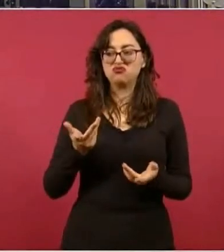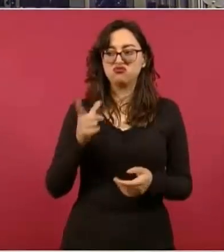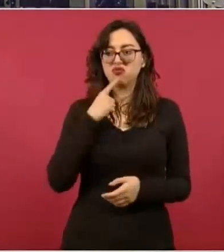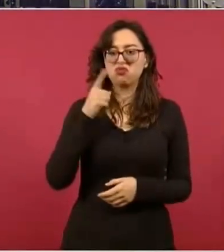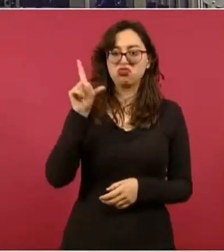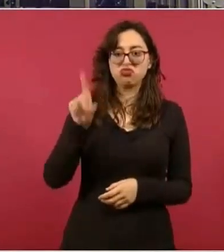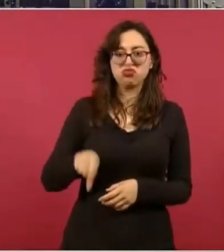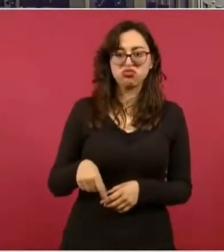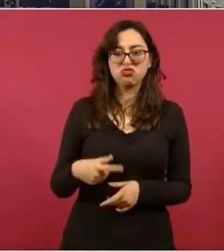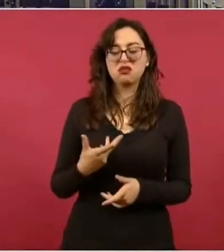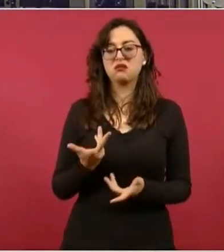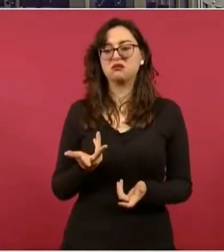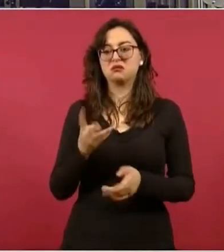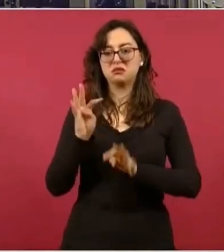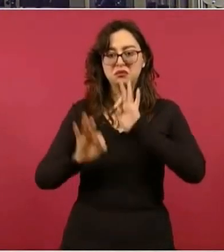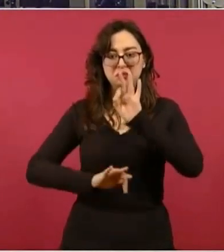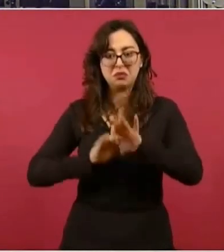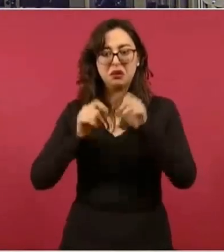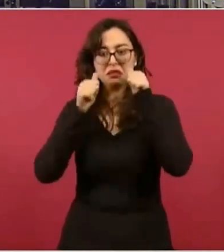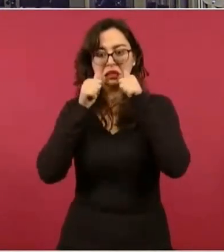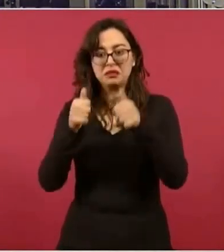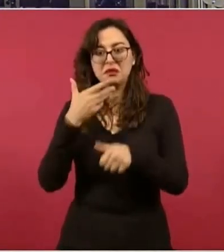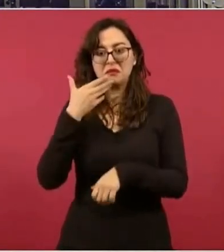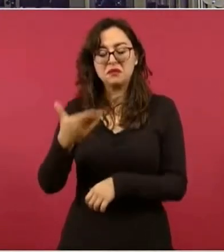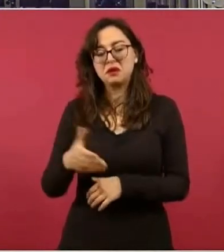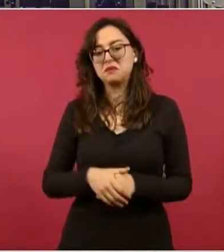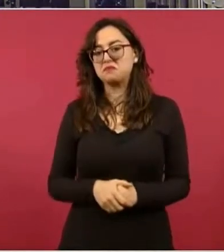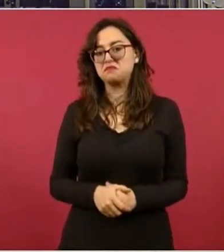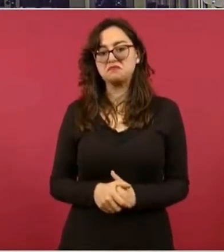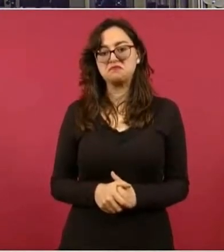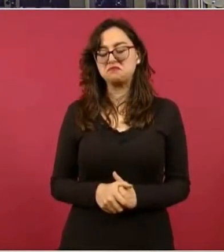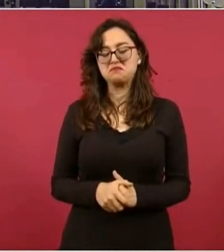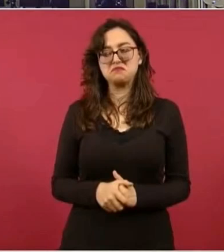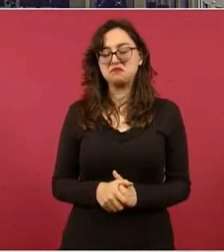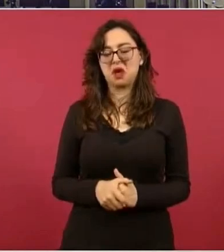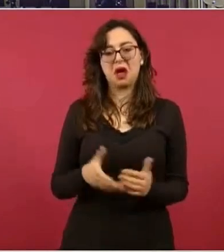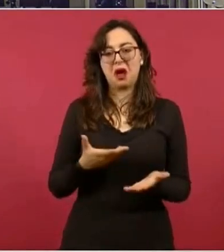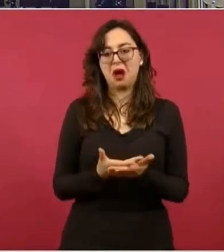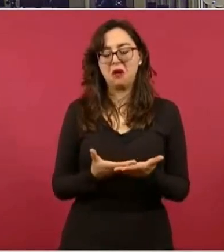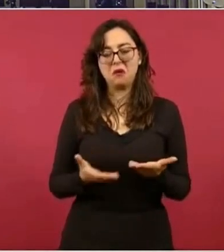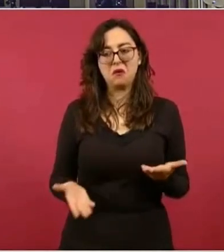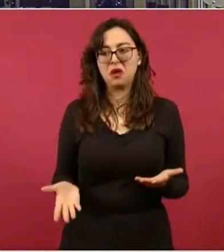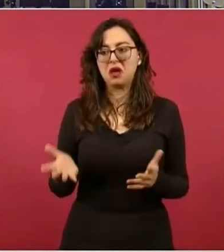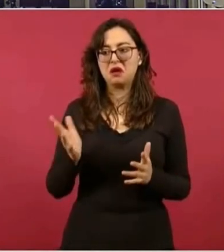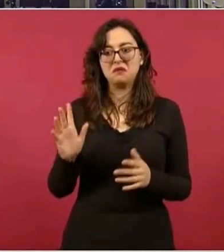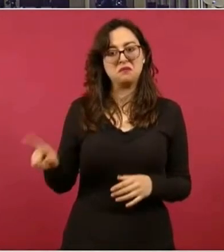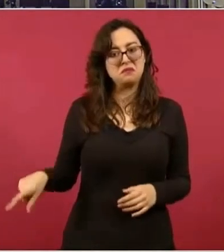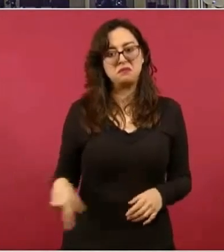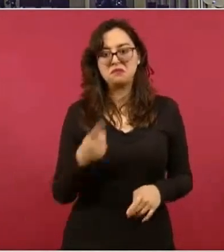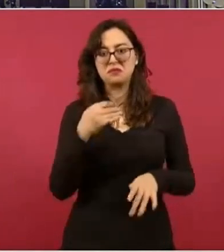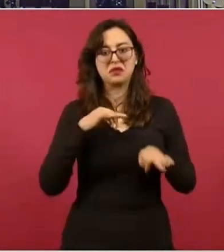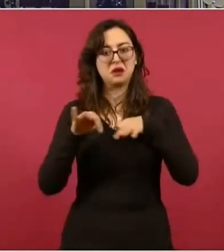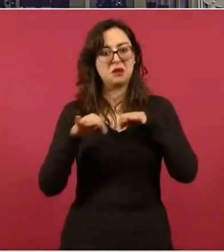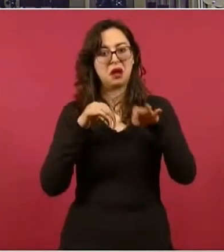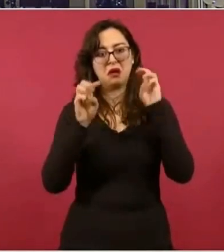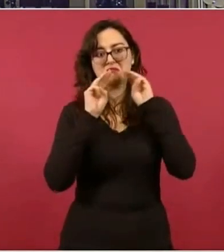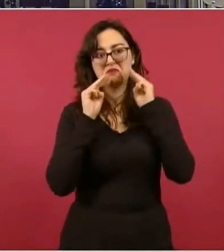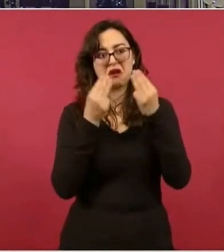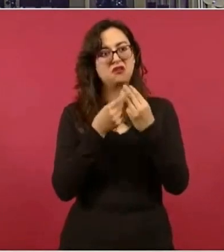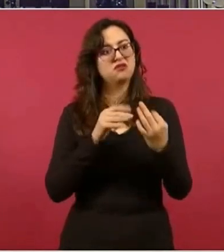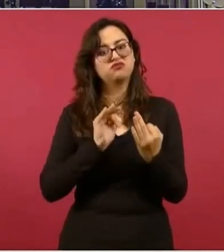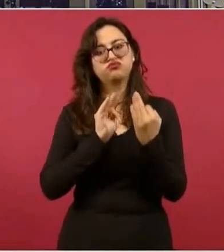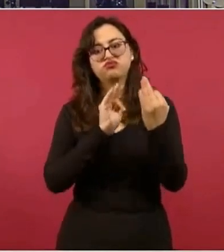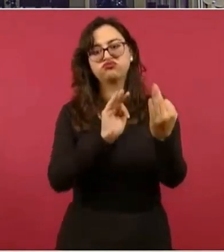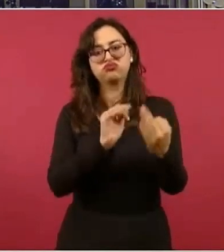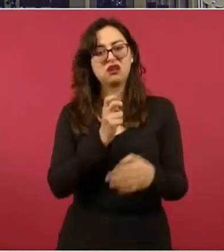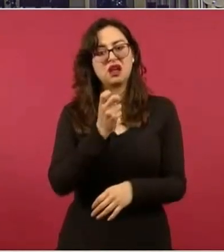despojados Pues de de su poder pues para poder responder a al crimen organizado y